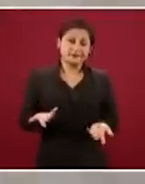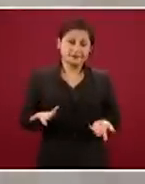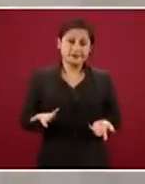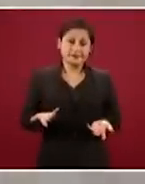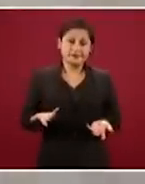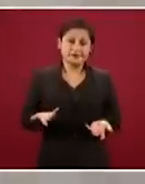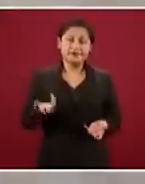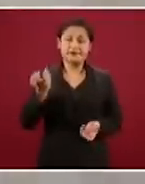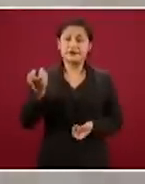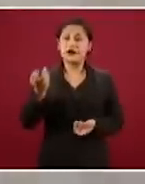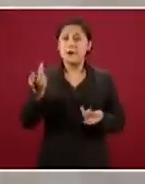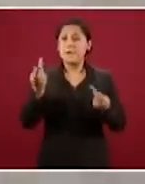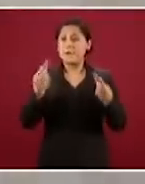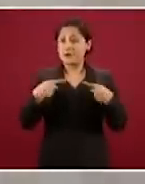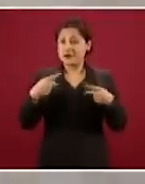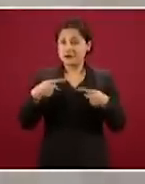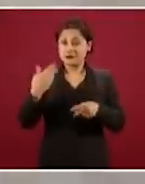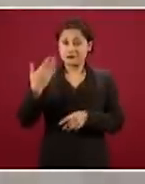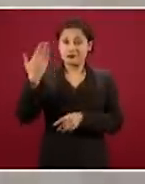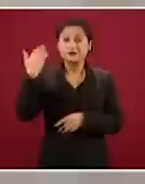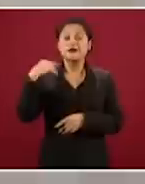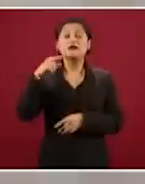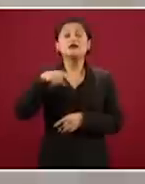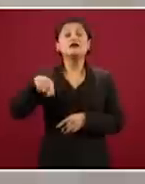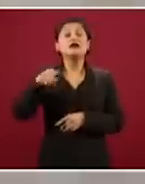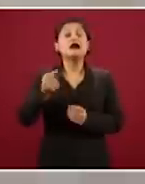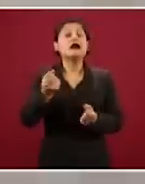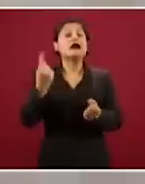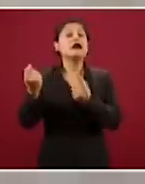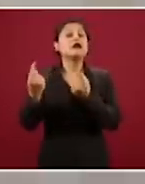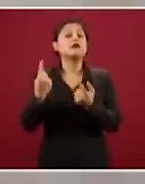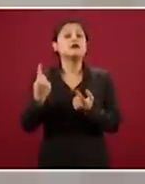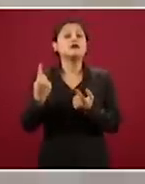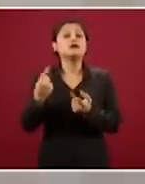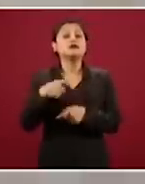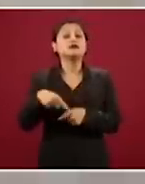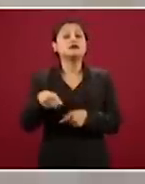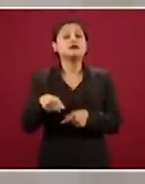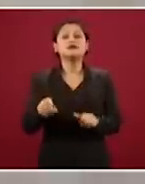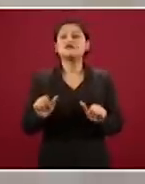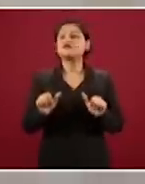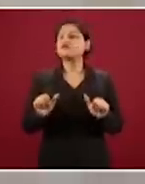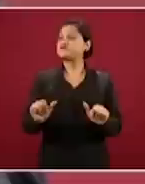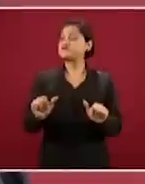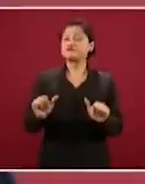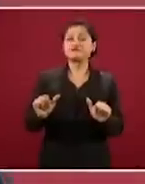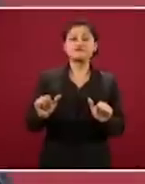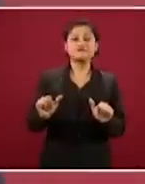privilegios, con impunidad. No se podía tocar